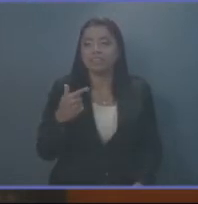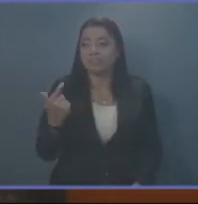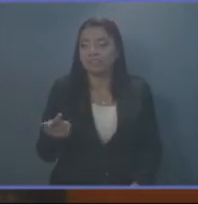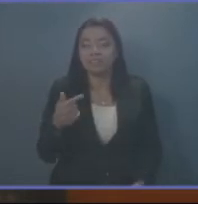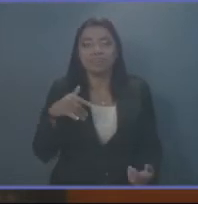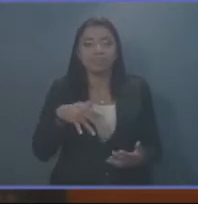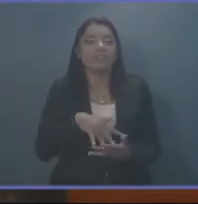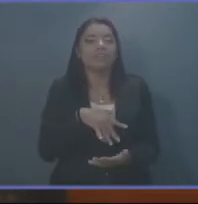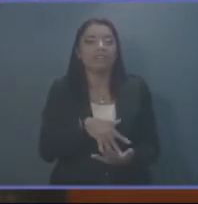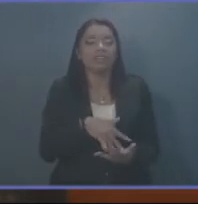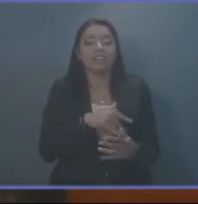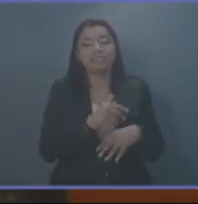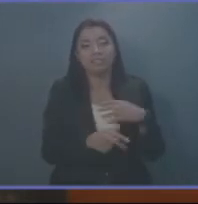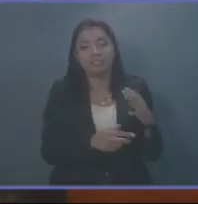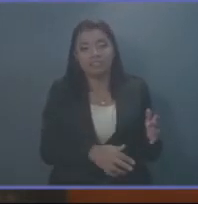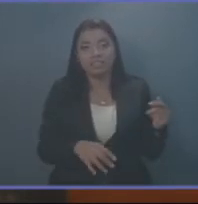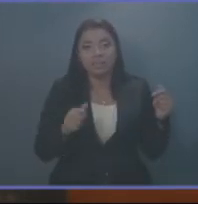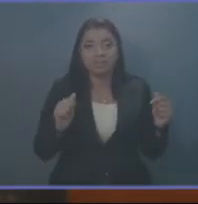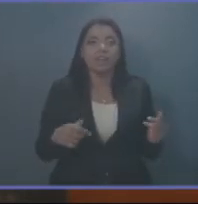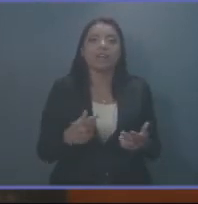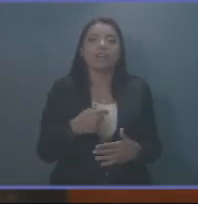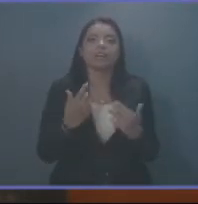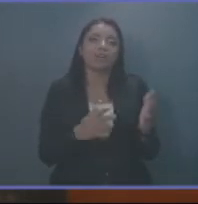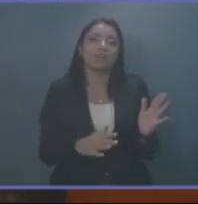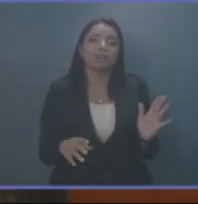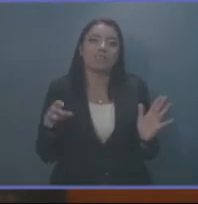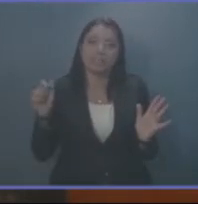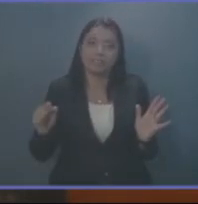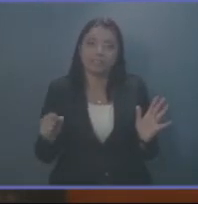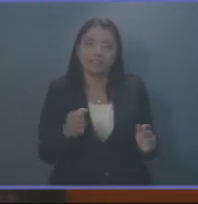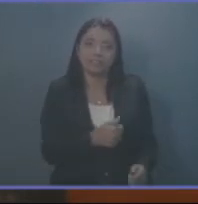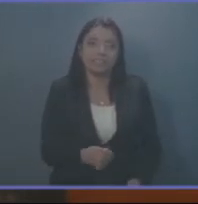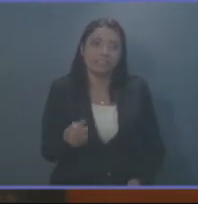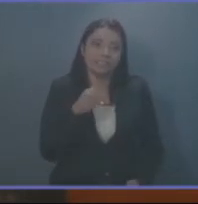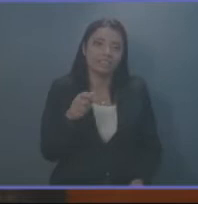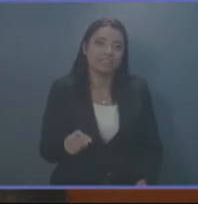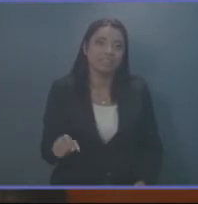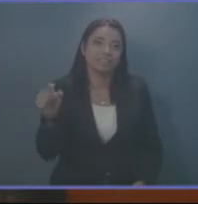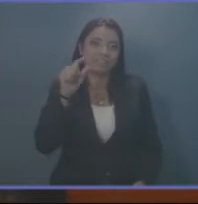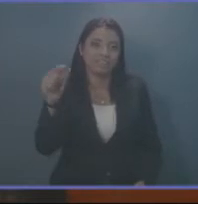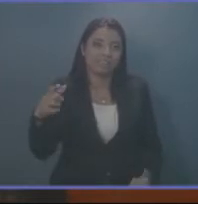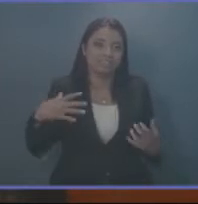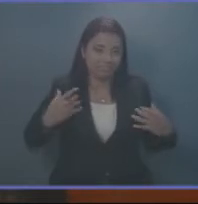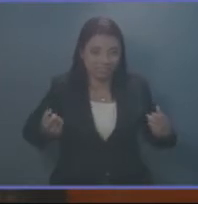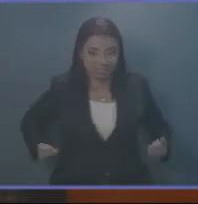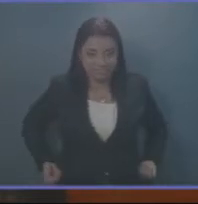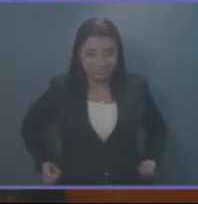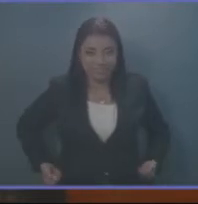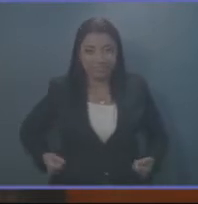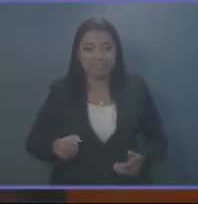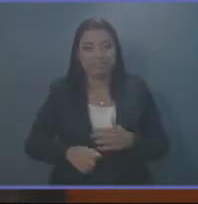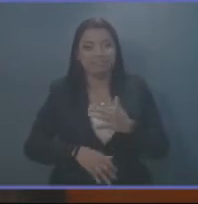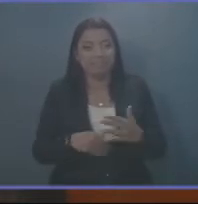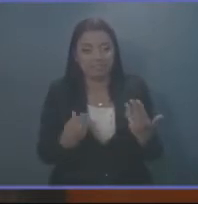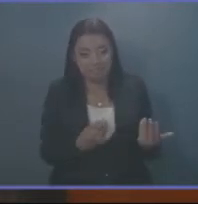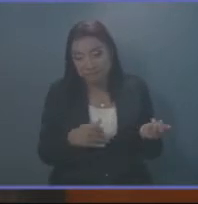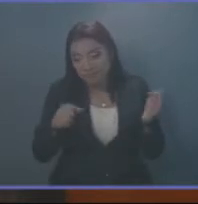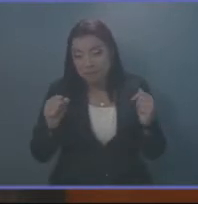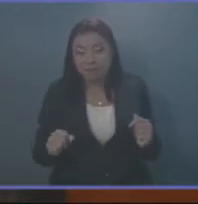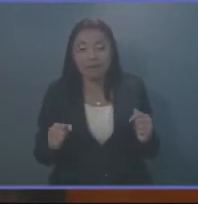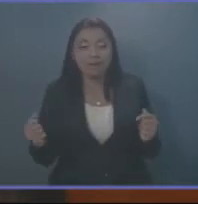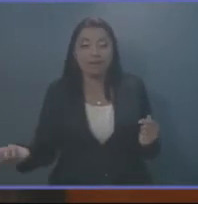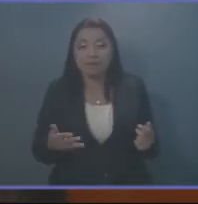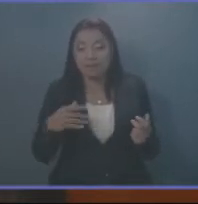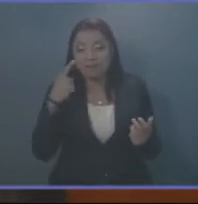población. Yo creo que el que va a llegar ahí y a todas las instancias del gobierno son personas que de una o de